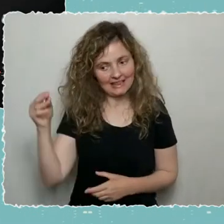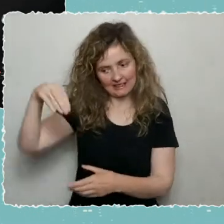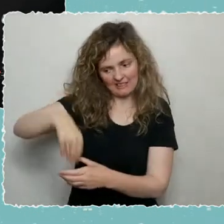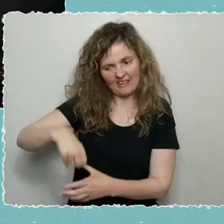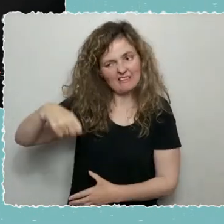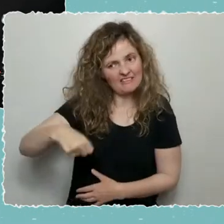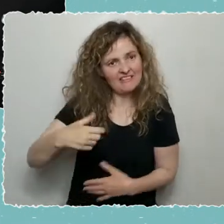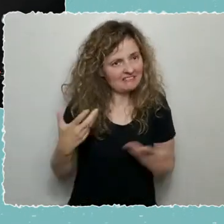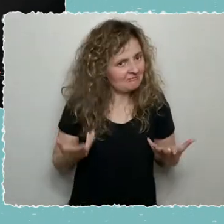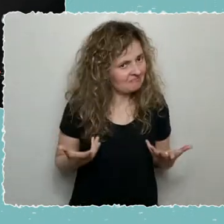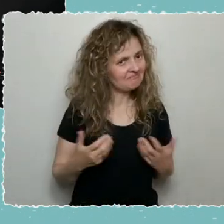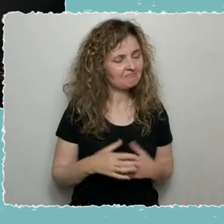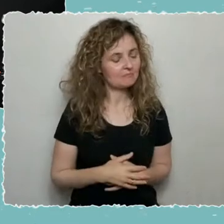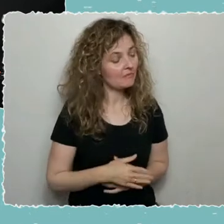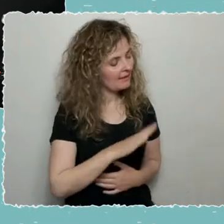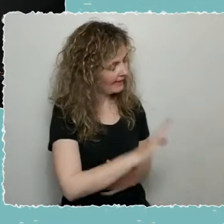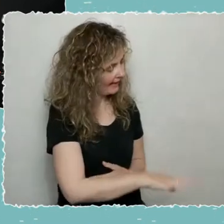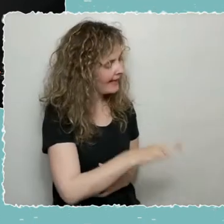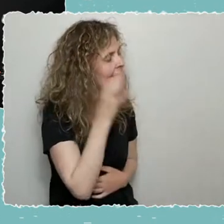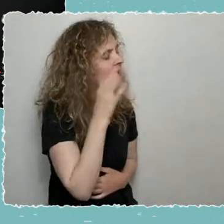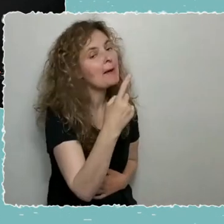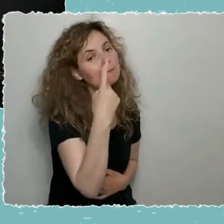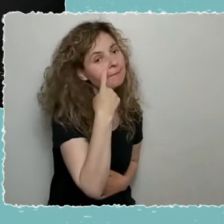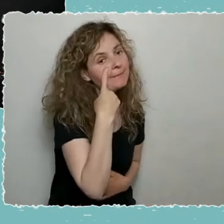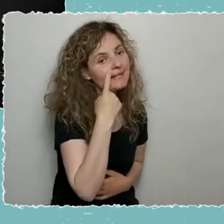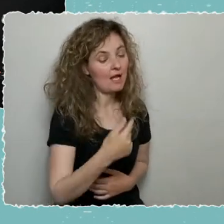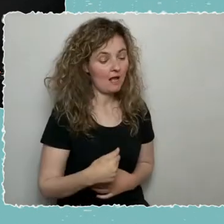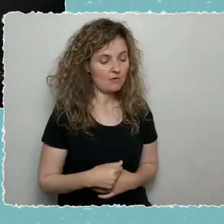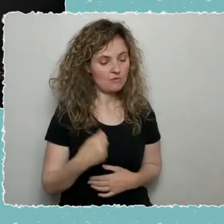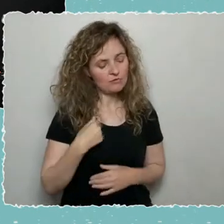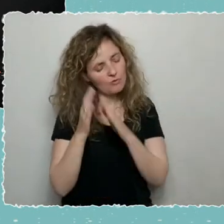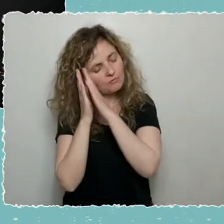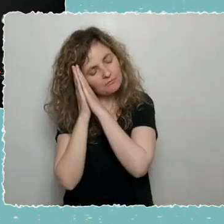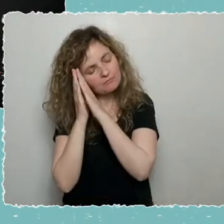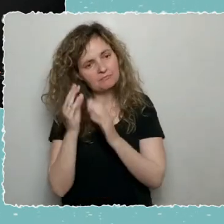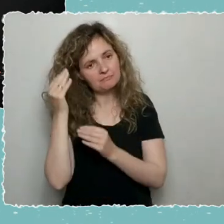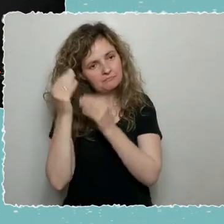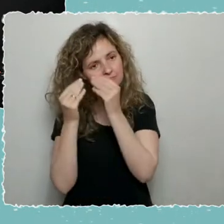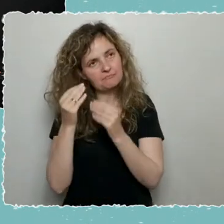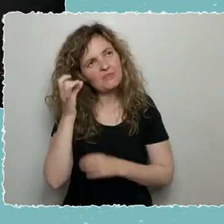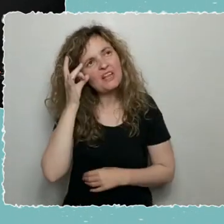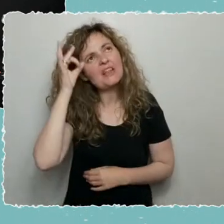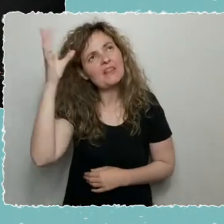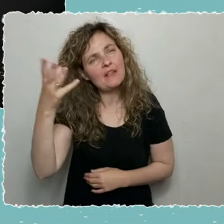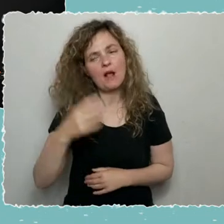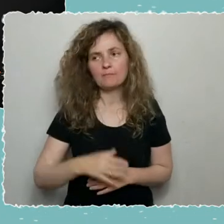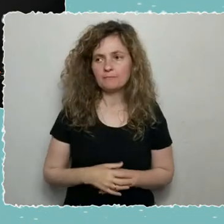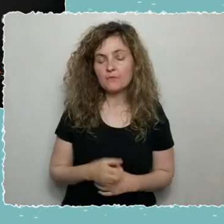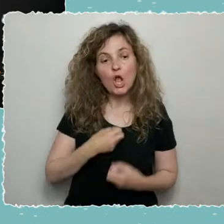que estivera aí nun cesto. Nena, mira, mentre que estaba aí reposando, tive unha